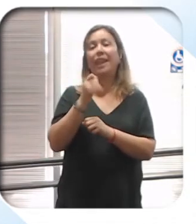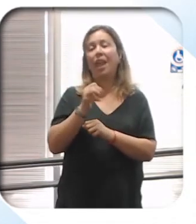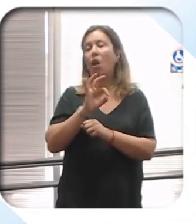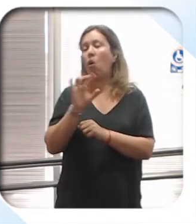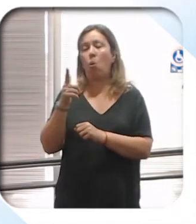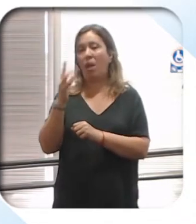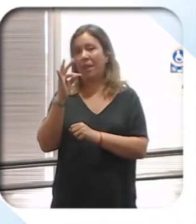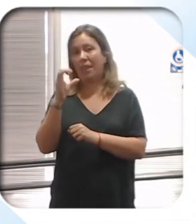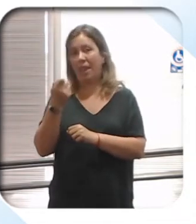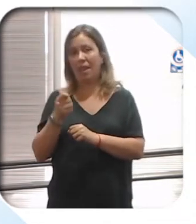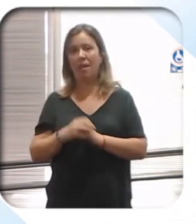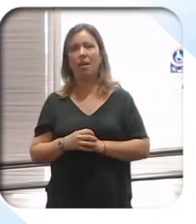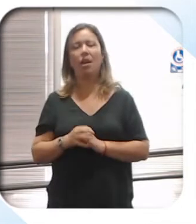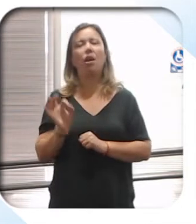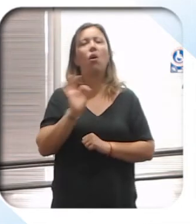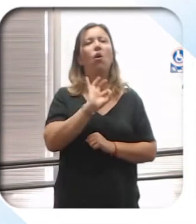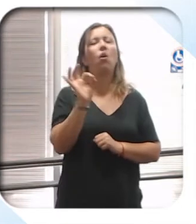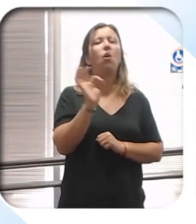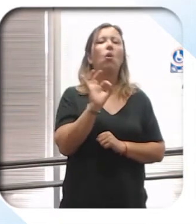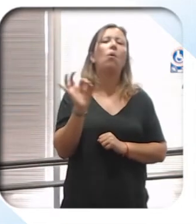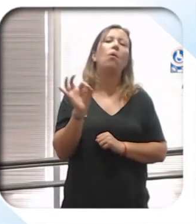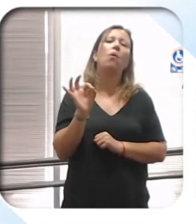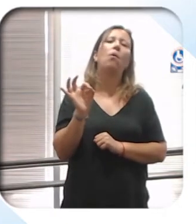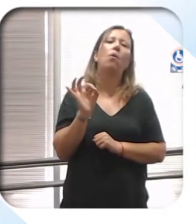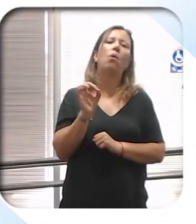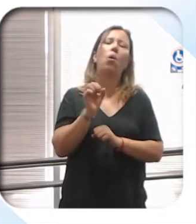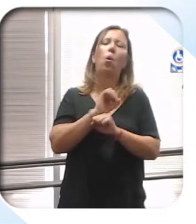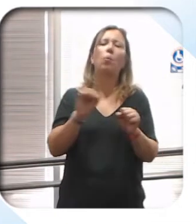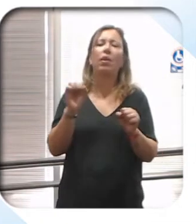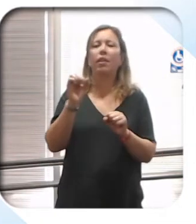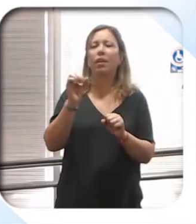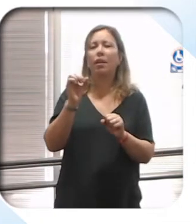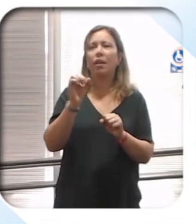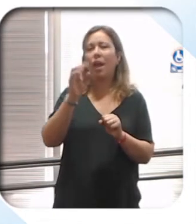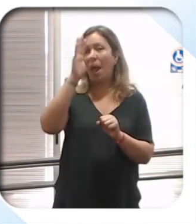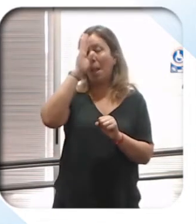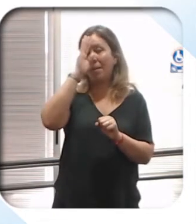TEA o con dificultades de aprendizaje